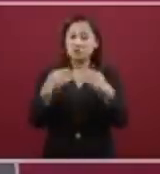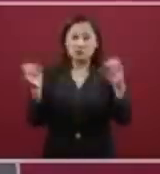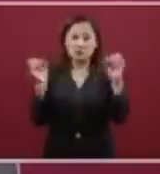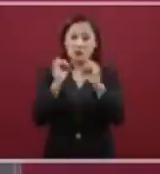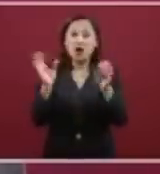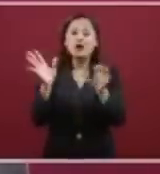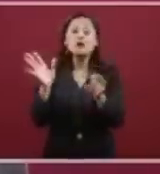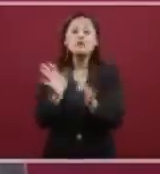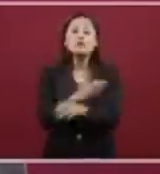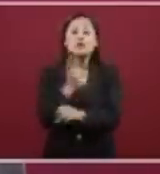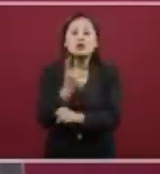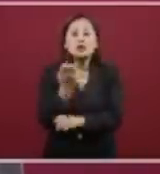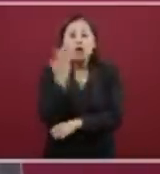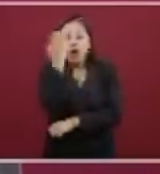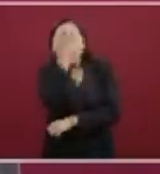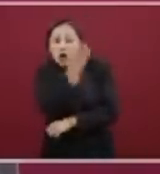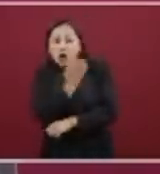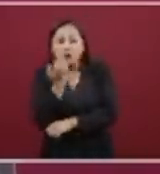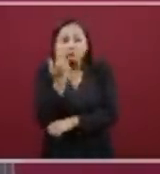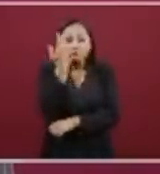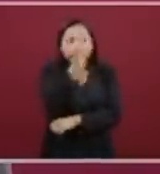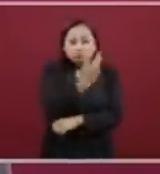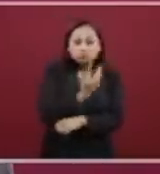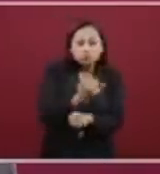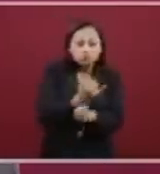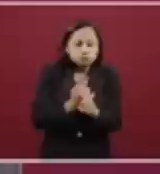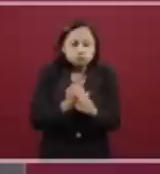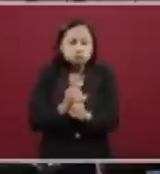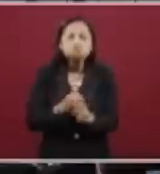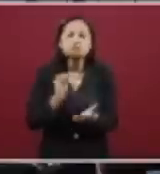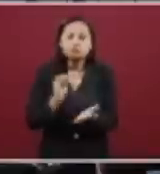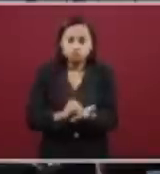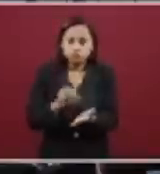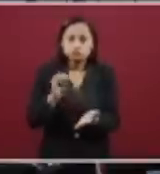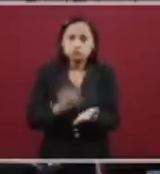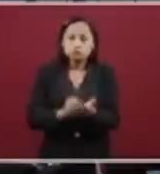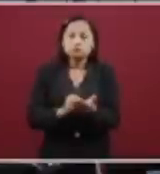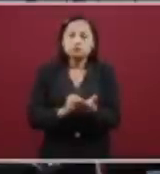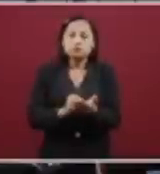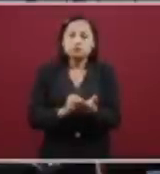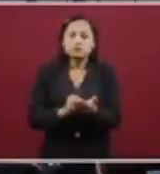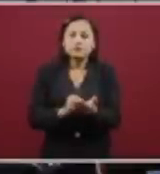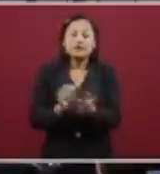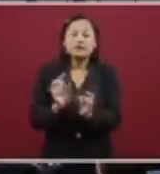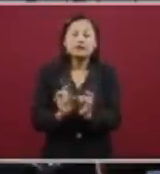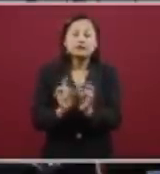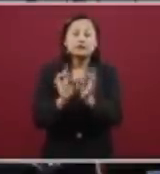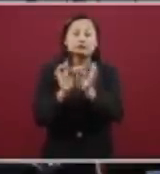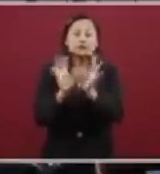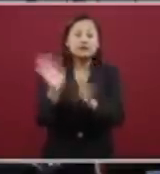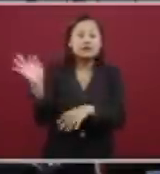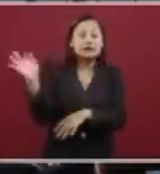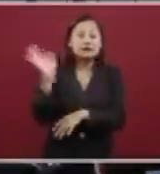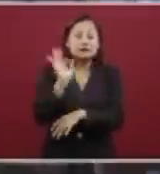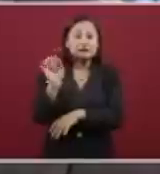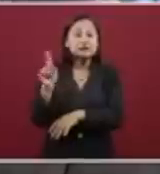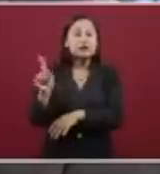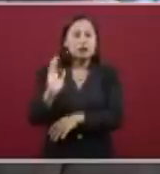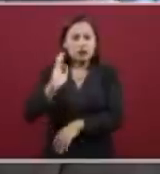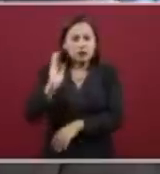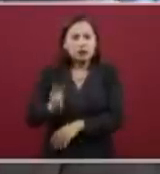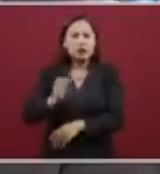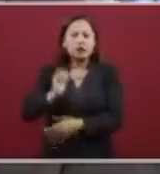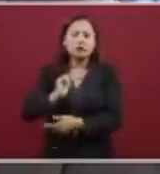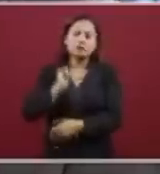y en caso de que sea factible su realización el monto de inversión estimado sería de alrededor de 120